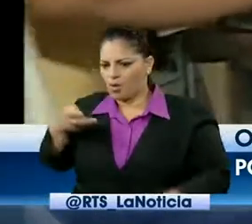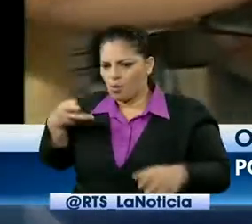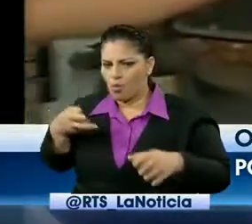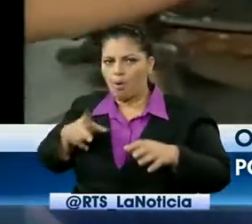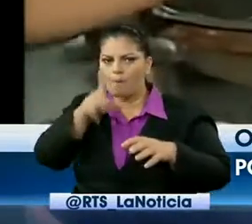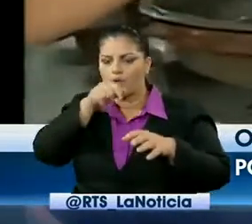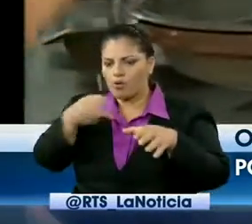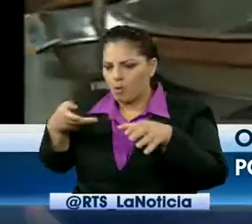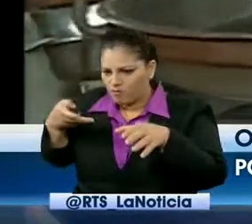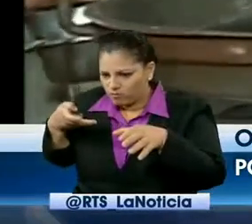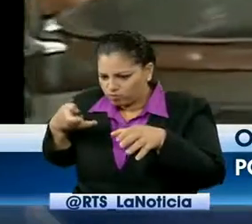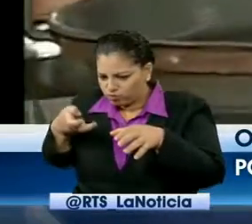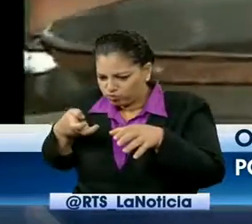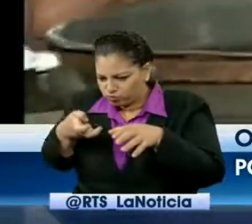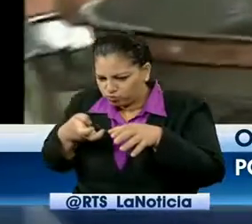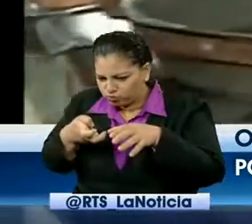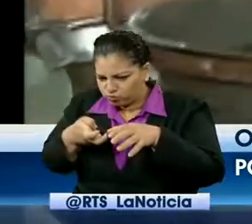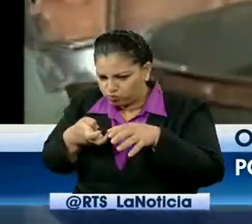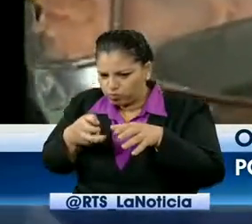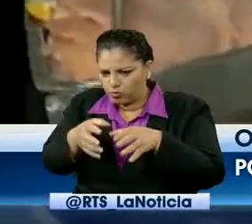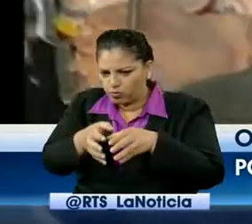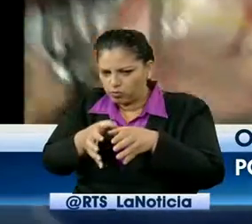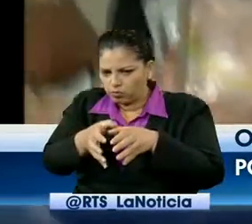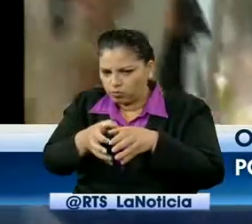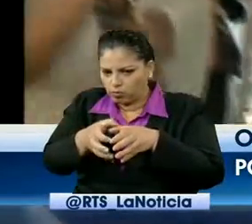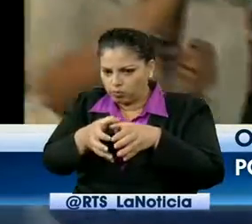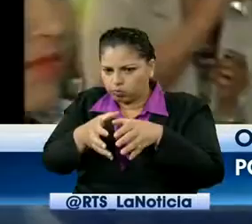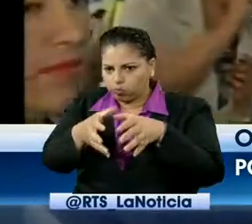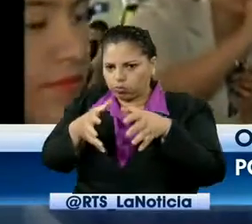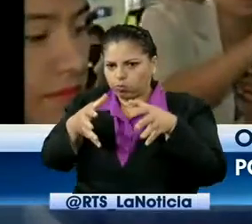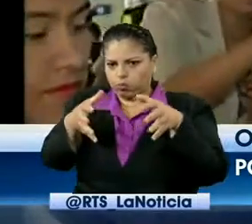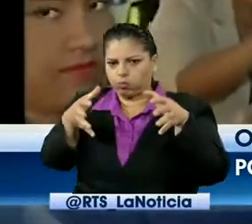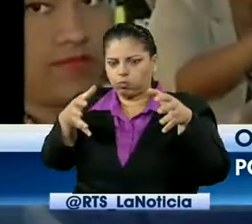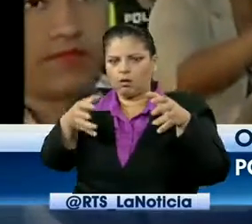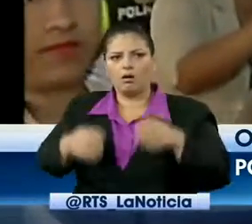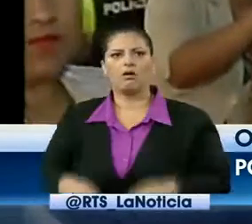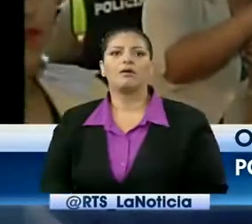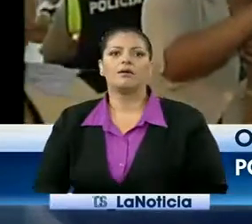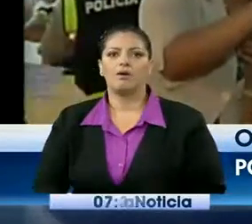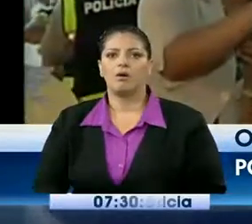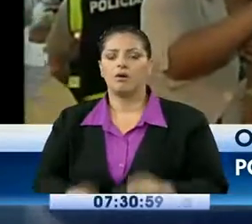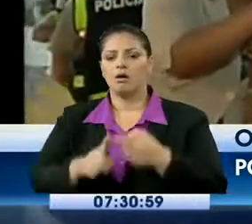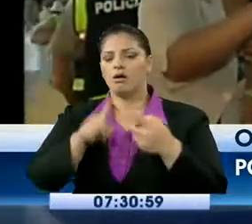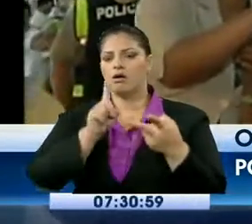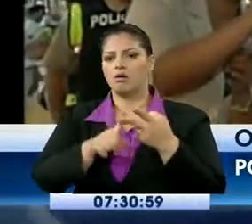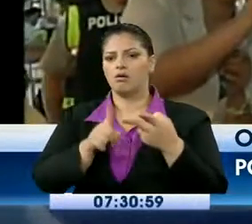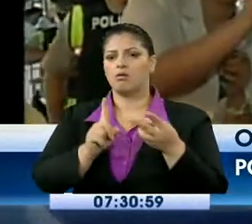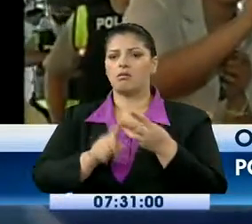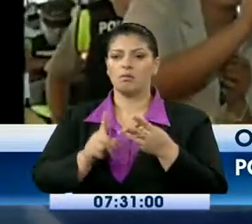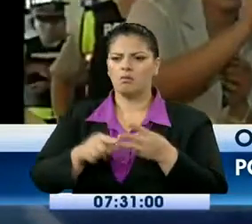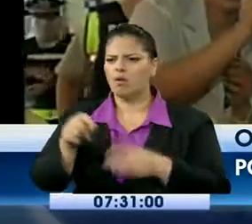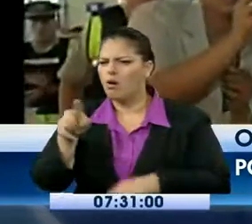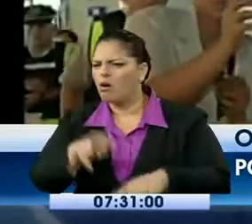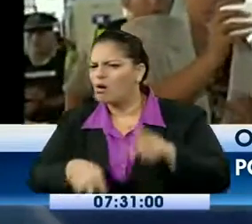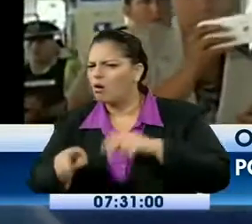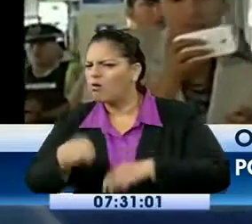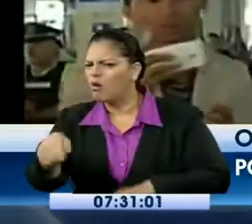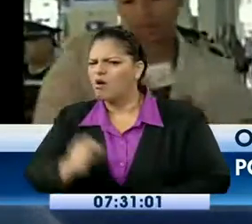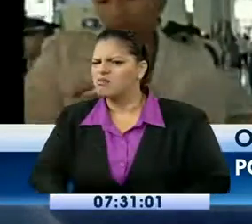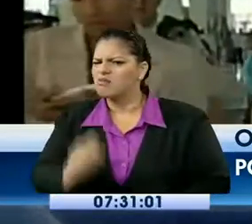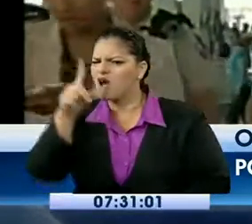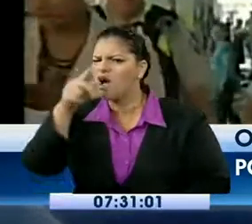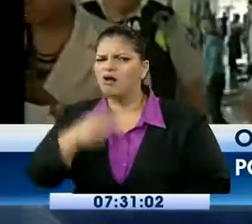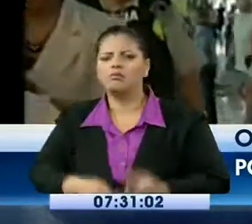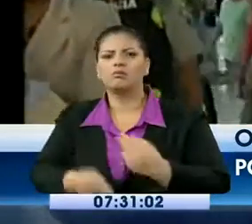muchas gracias. Señor comisario, le quito solamente una consulta. Lo que se está verificando son las balanzas que no estén